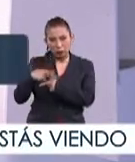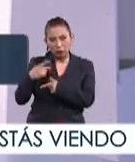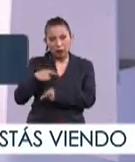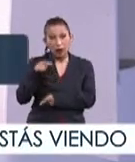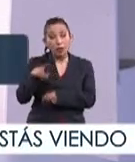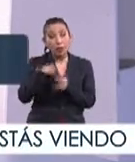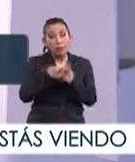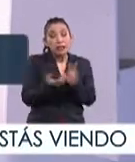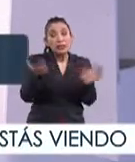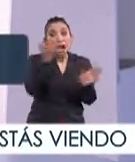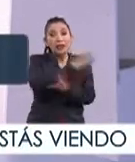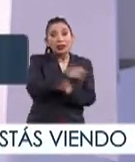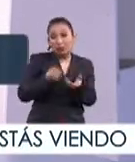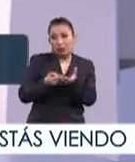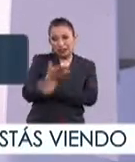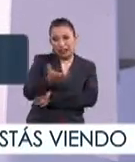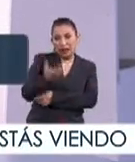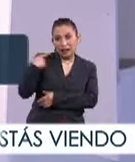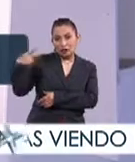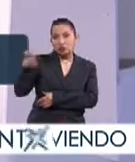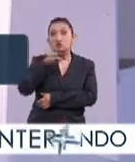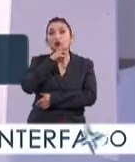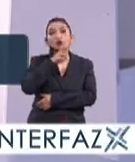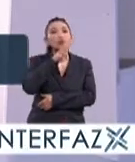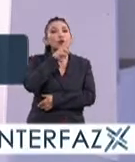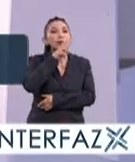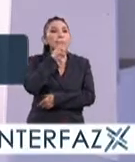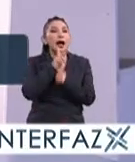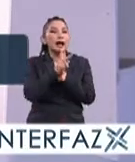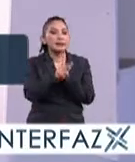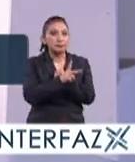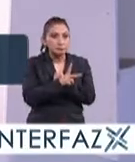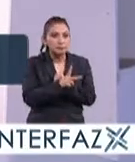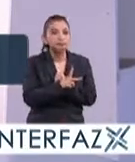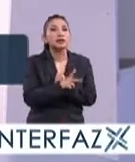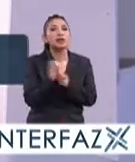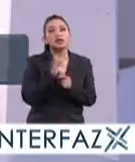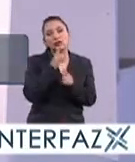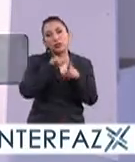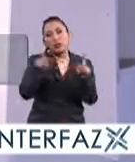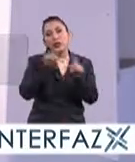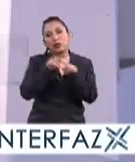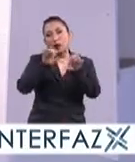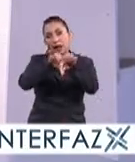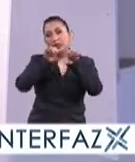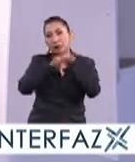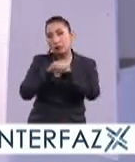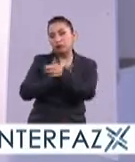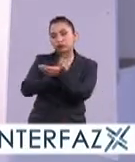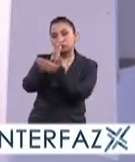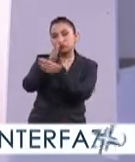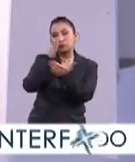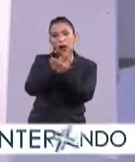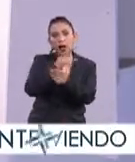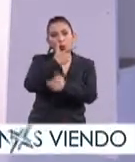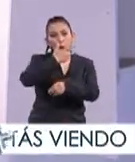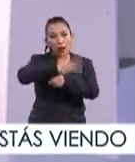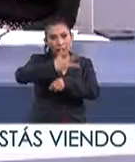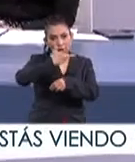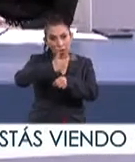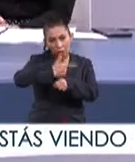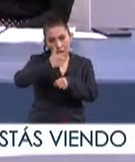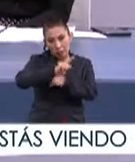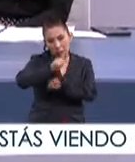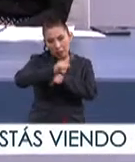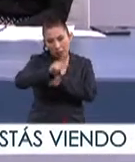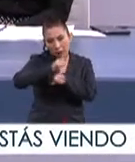que empezaron a salir en Honduras. Entonces hemos tenido varios equipos en Guatemala,